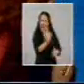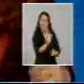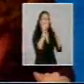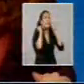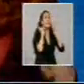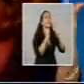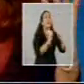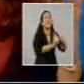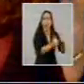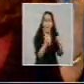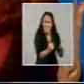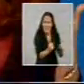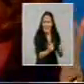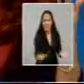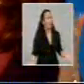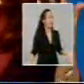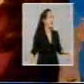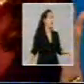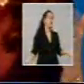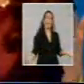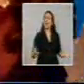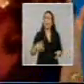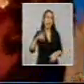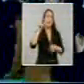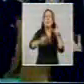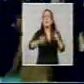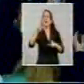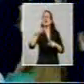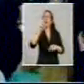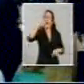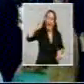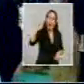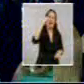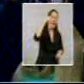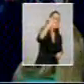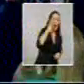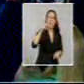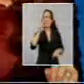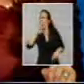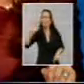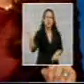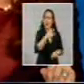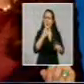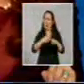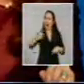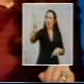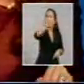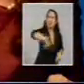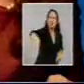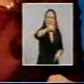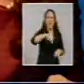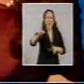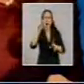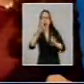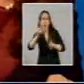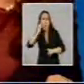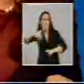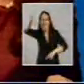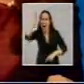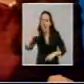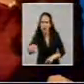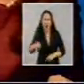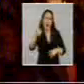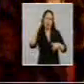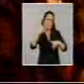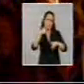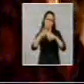Es necesario por todos, pampeanos y pampeanas, por ustedes que peinan canas, por sus